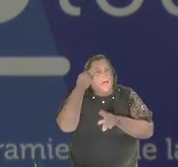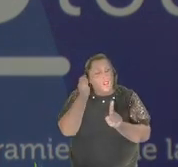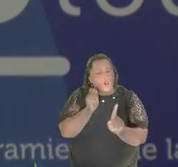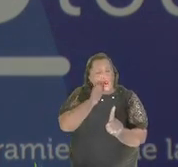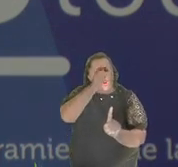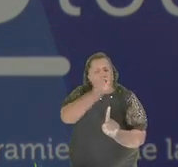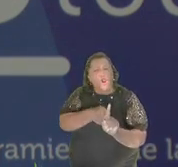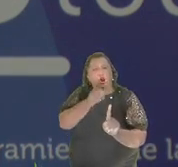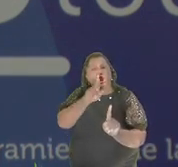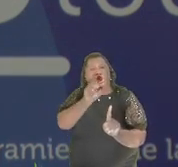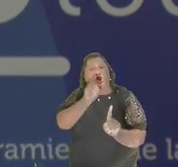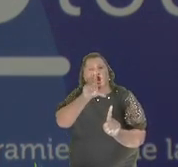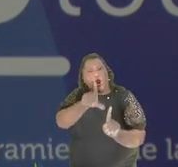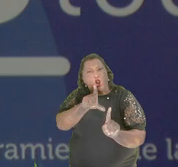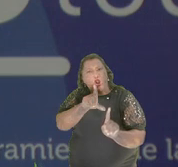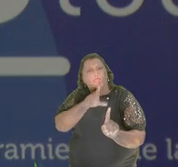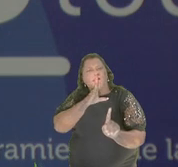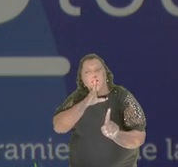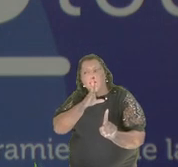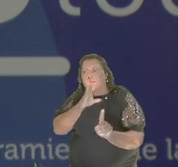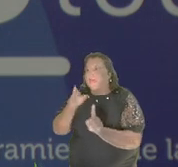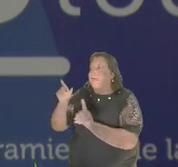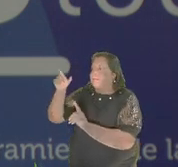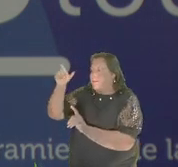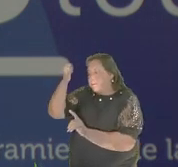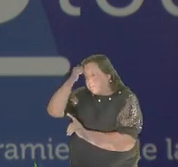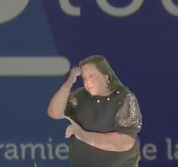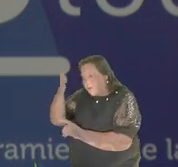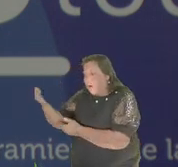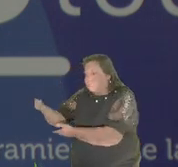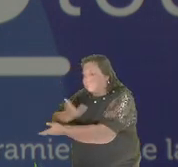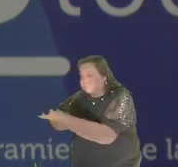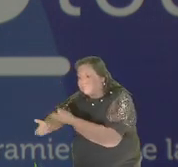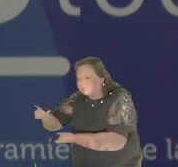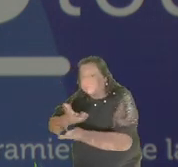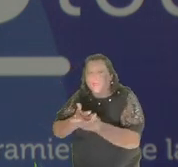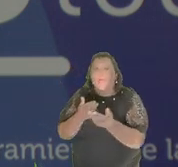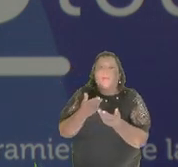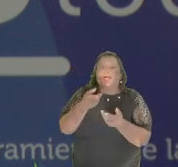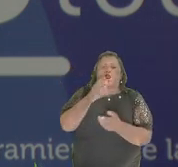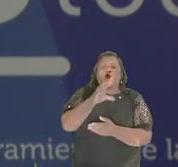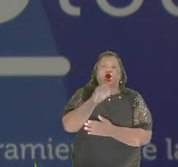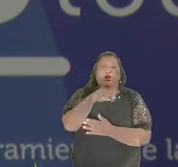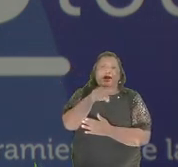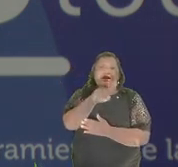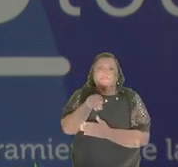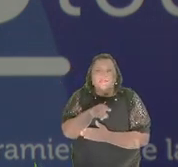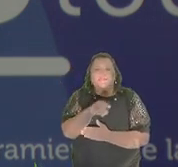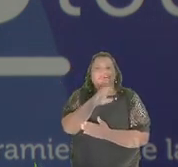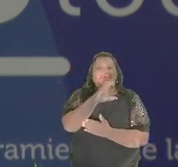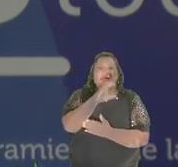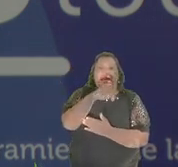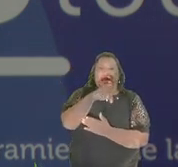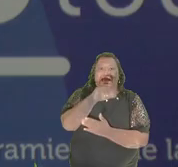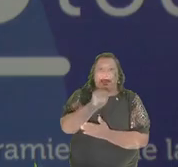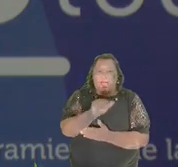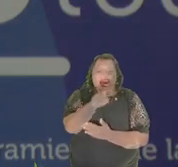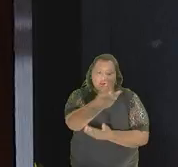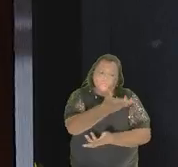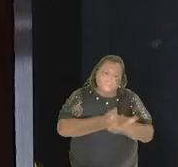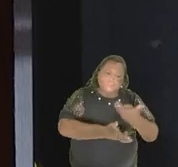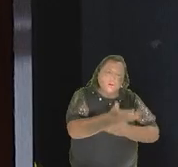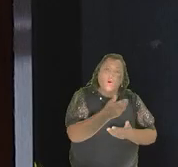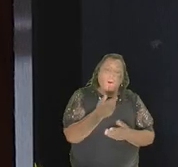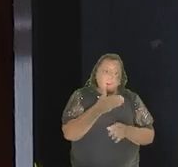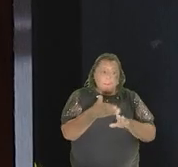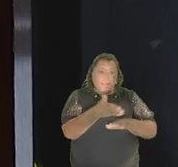pares académicos en todo el aporte y el trabajo conjunto de CONACES y del CNA. Cuando nos preguntan en América